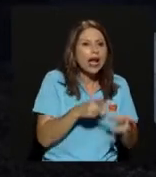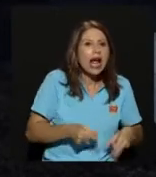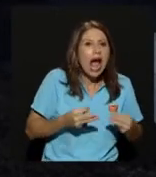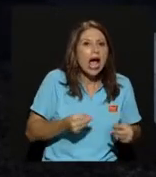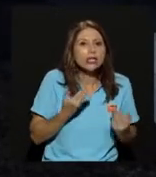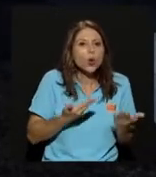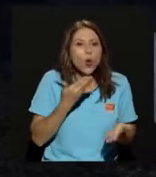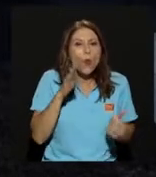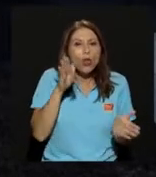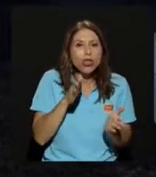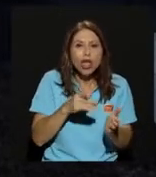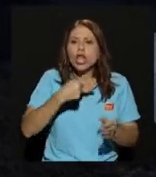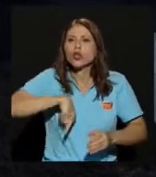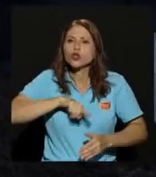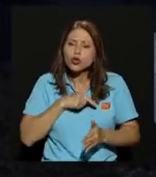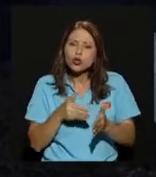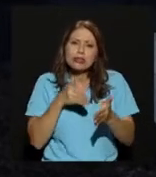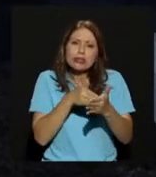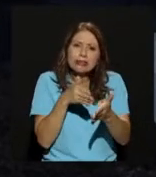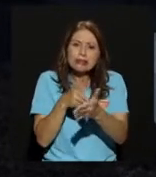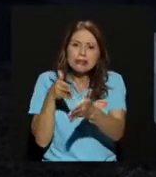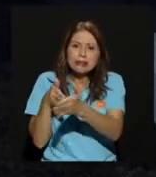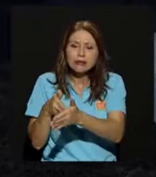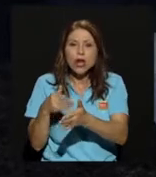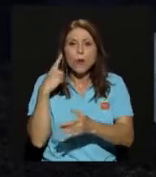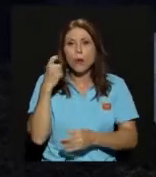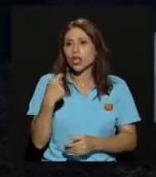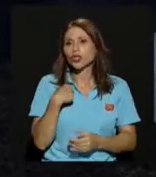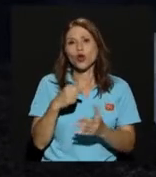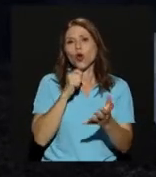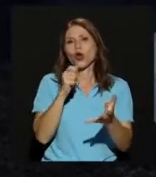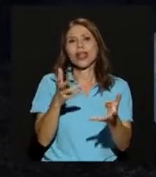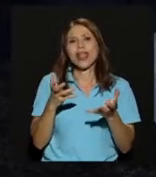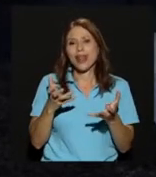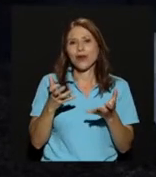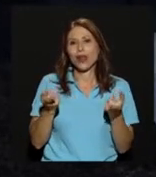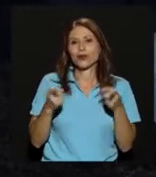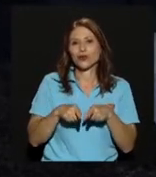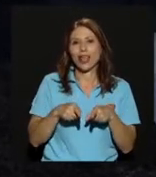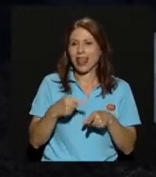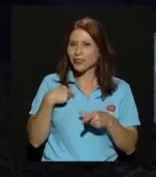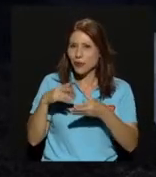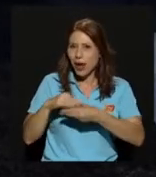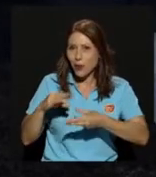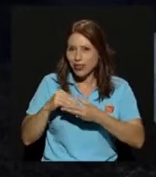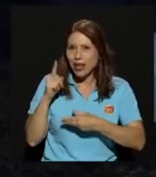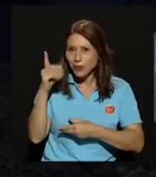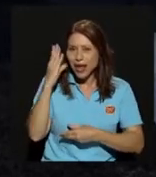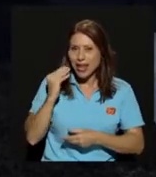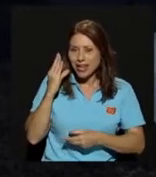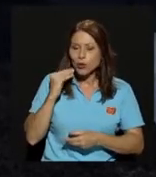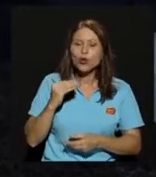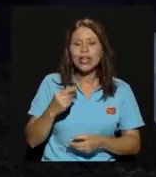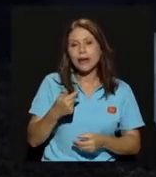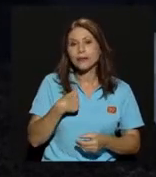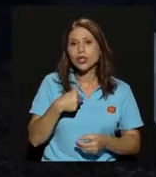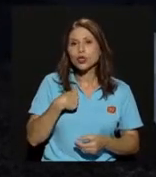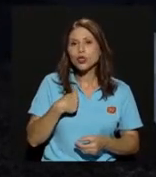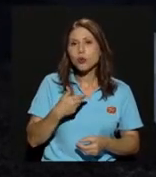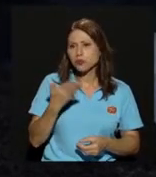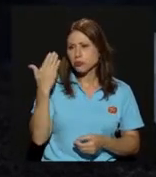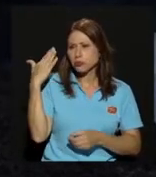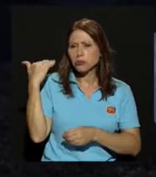distintos actores porque yo no quiero que no suceda y voy a contar aquí una anécdota estando en un